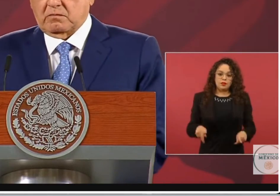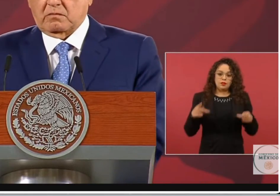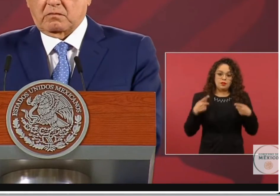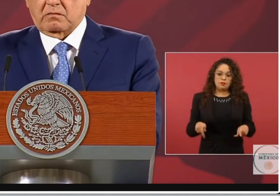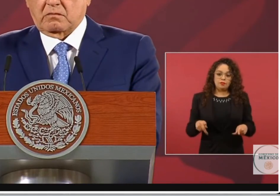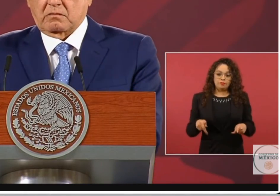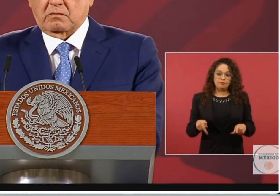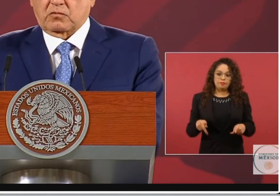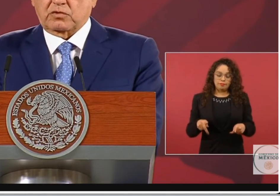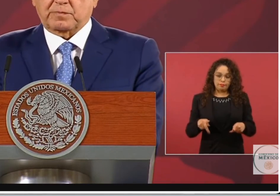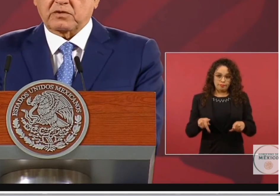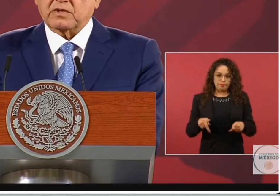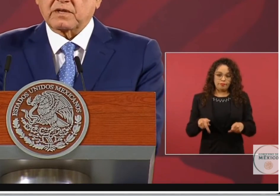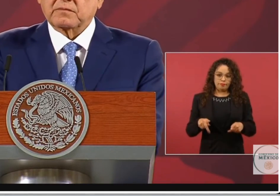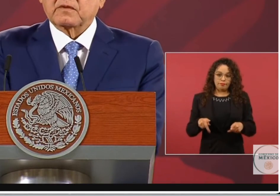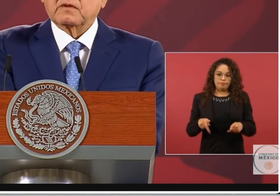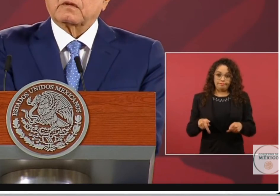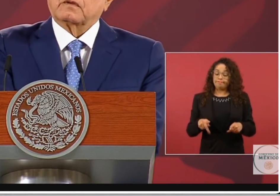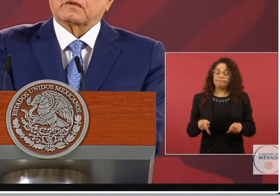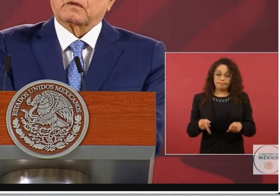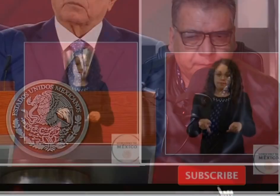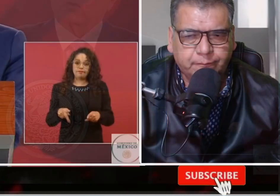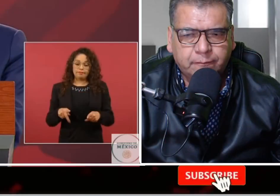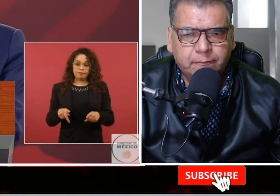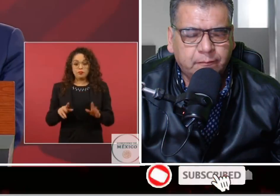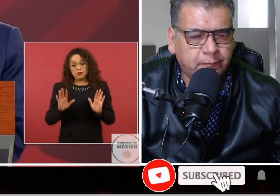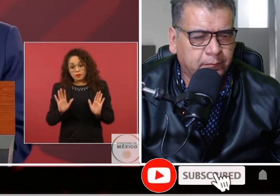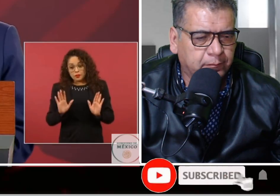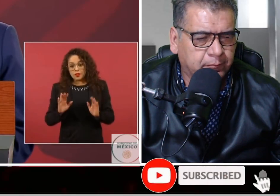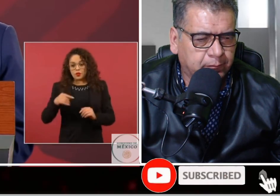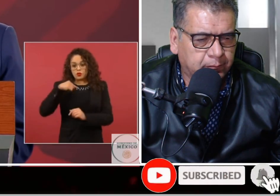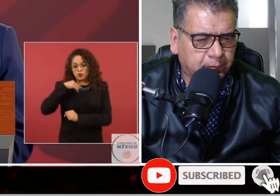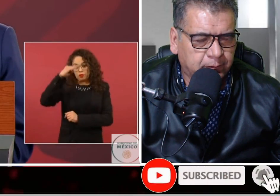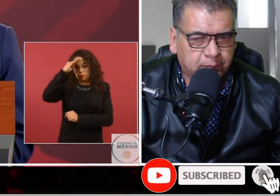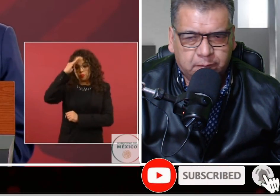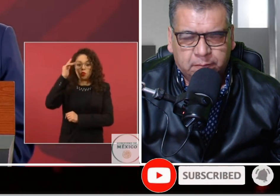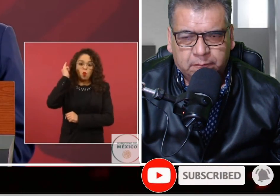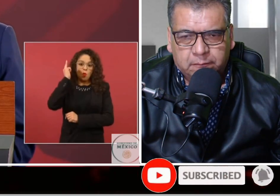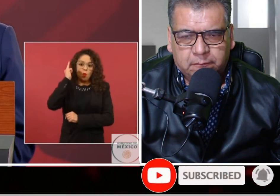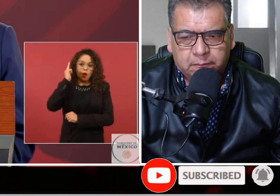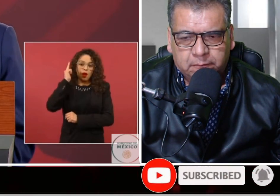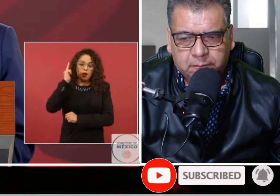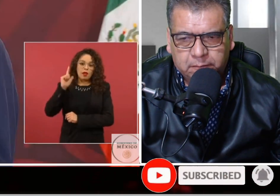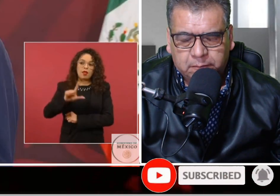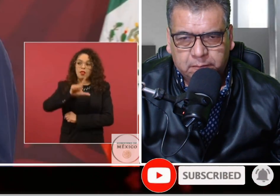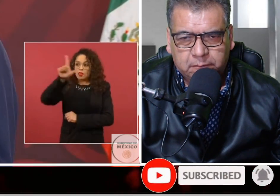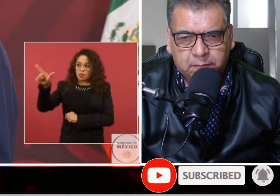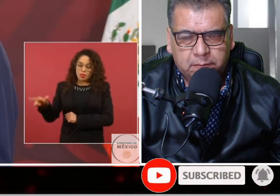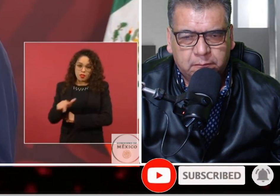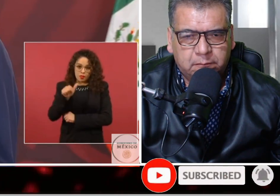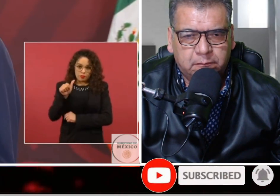Y yo espero que mejore el Poder Judicial, lo deseo.